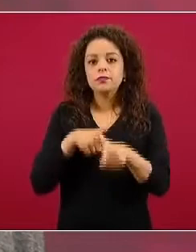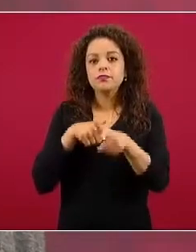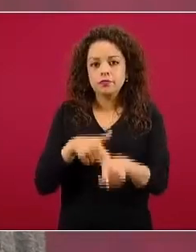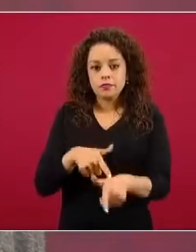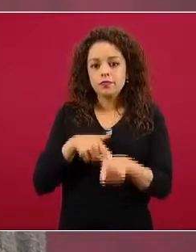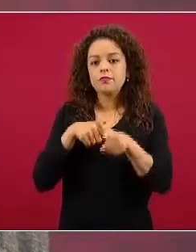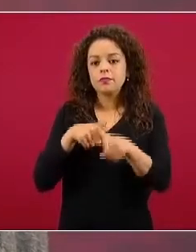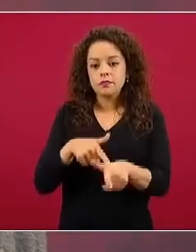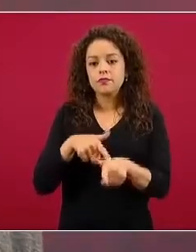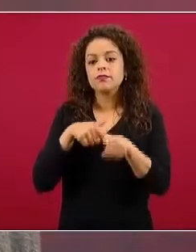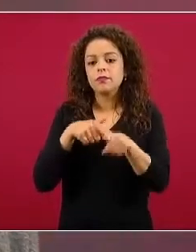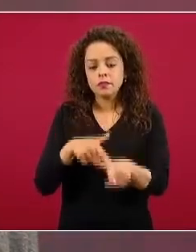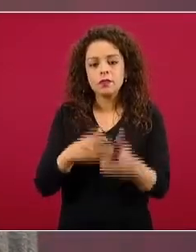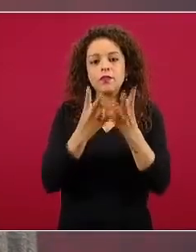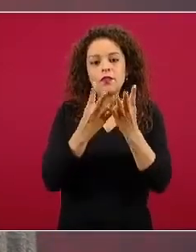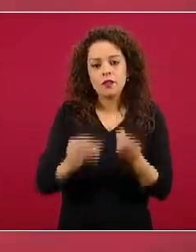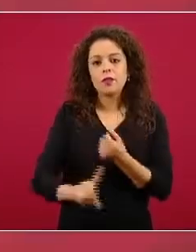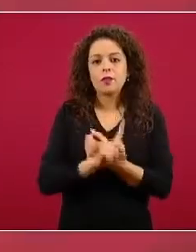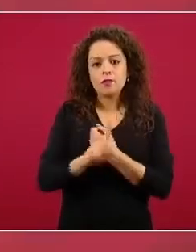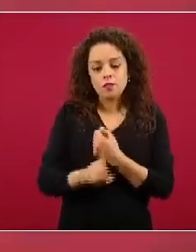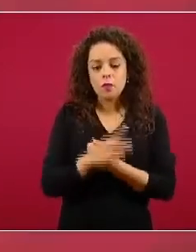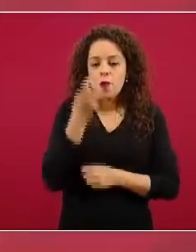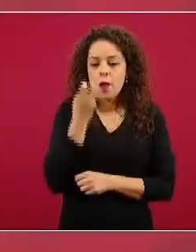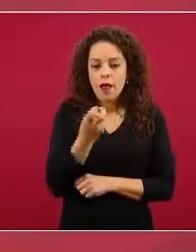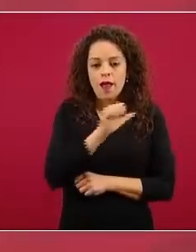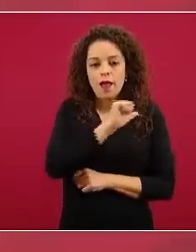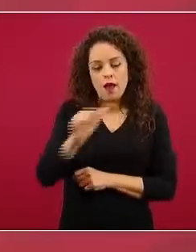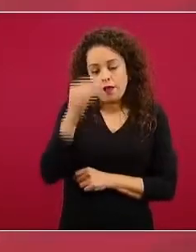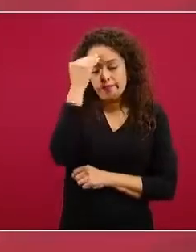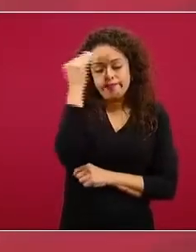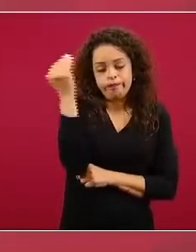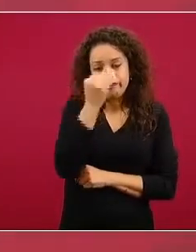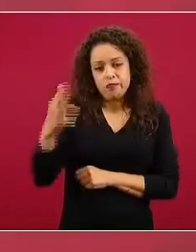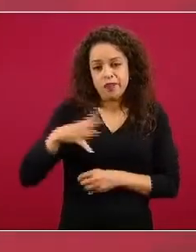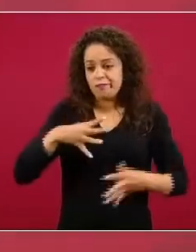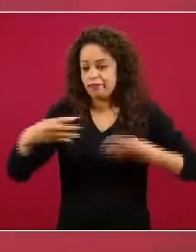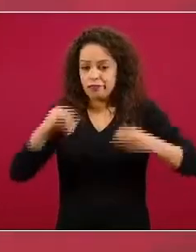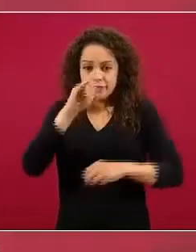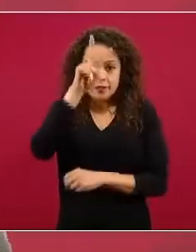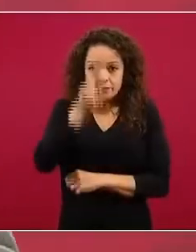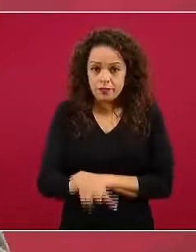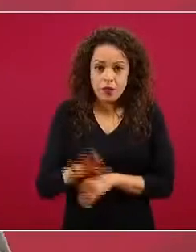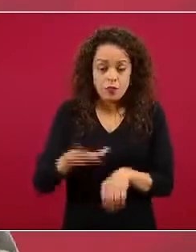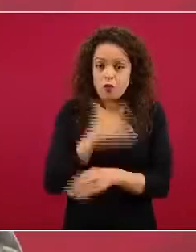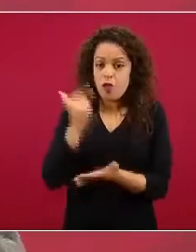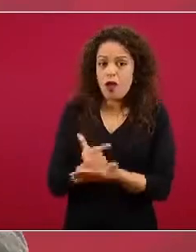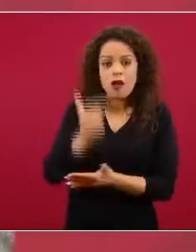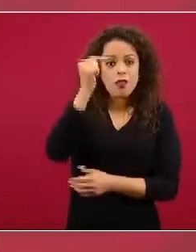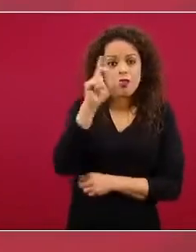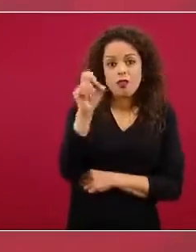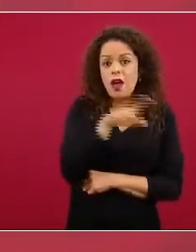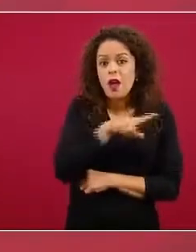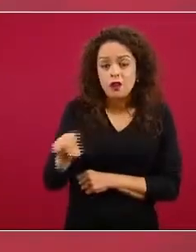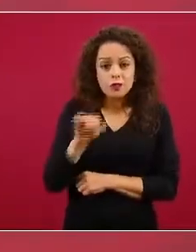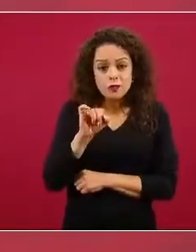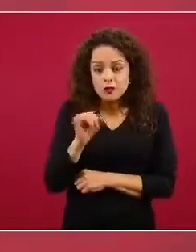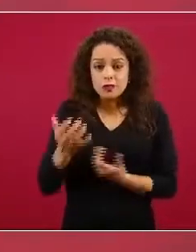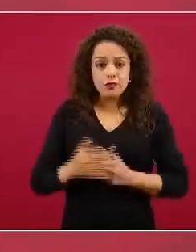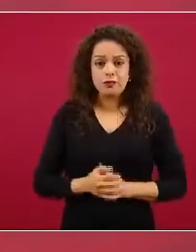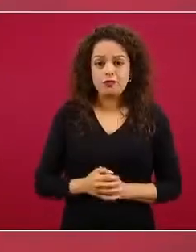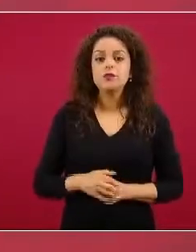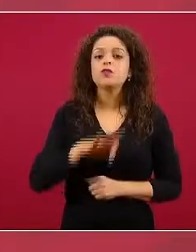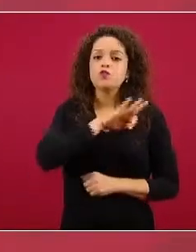esta temible epidemia, y los daños que ha causado podrán en su momento ser